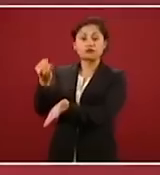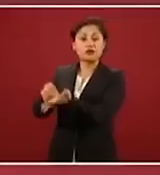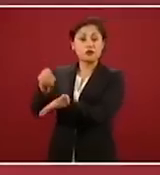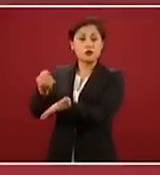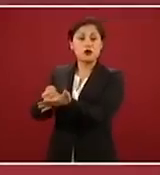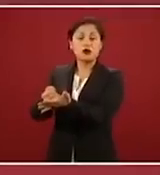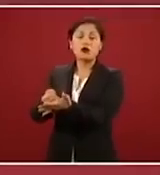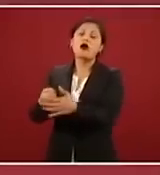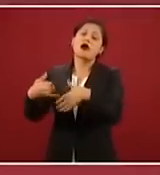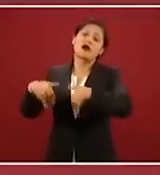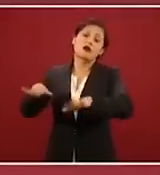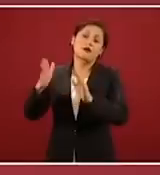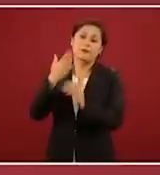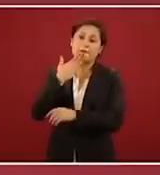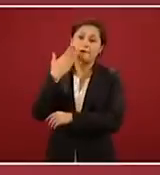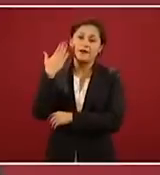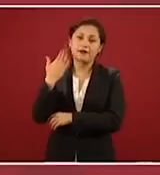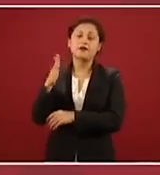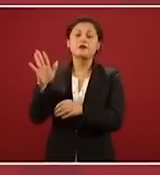para que el gobierno tenga